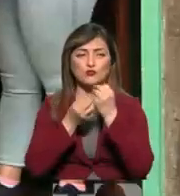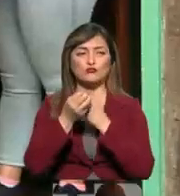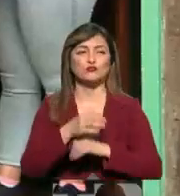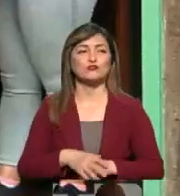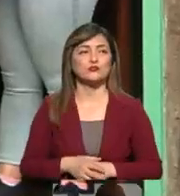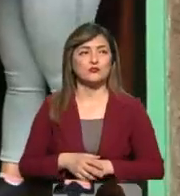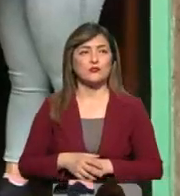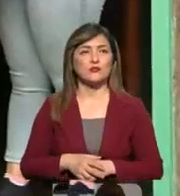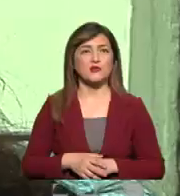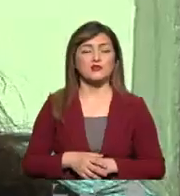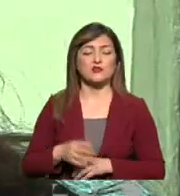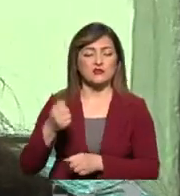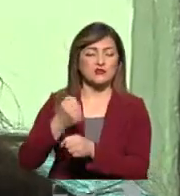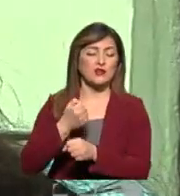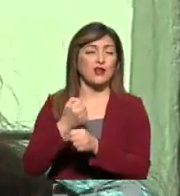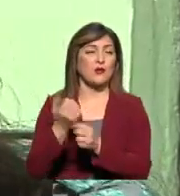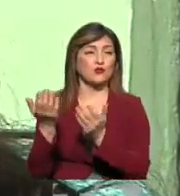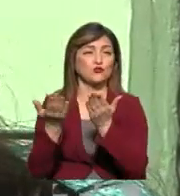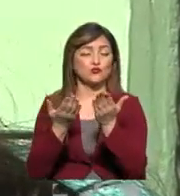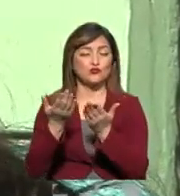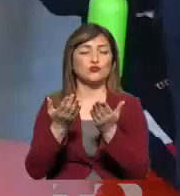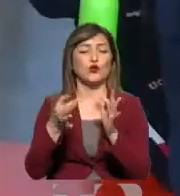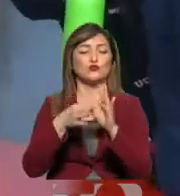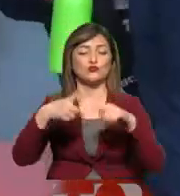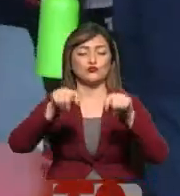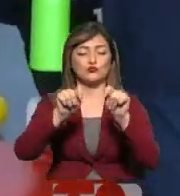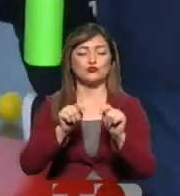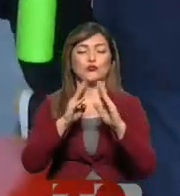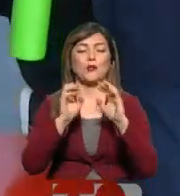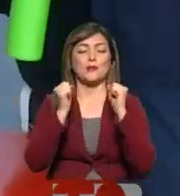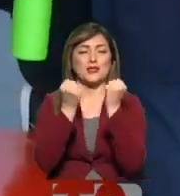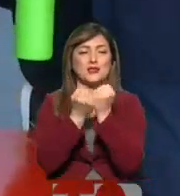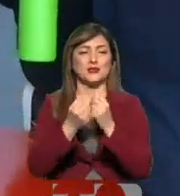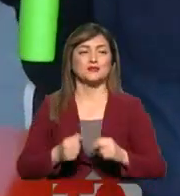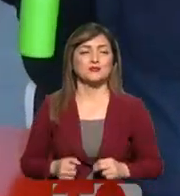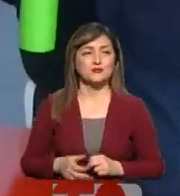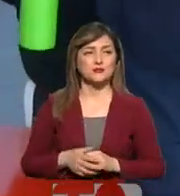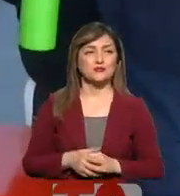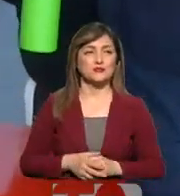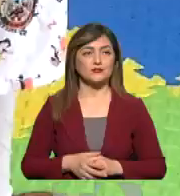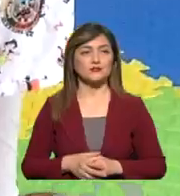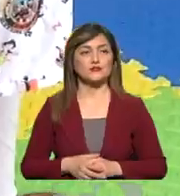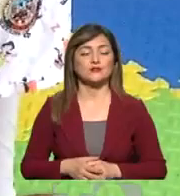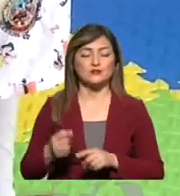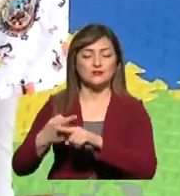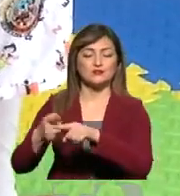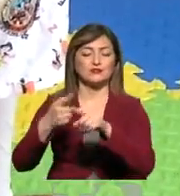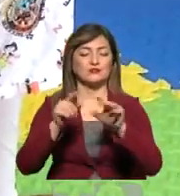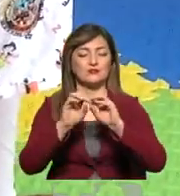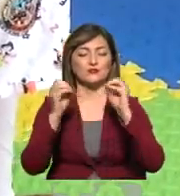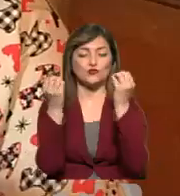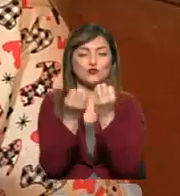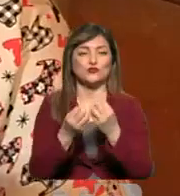El servicio que realizan estas parvularias es en convenio con el Ministerio de Inclusión Económica y Social y diferentes